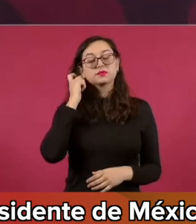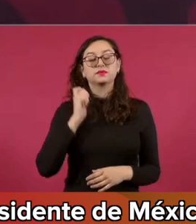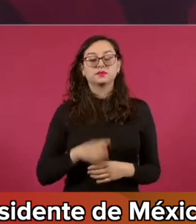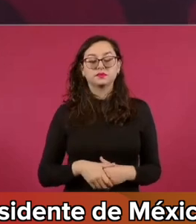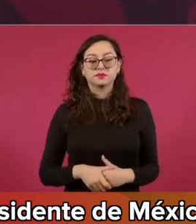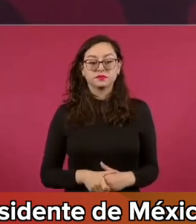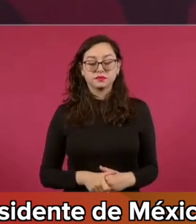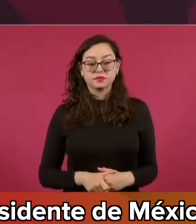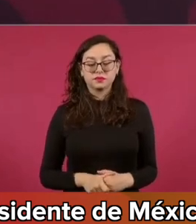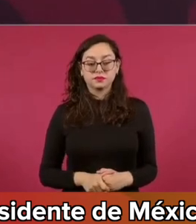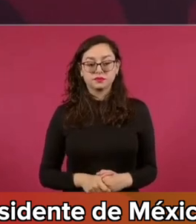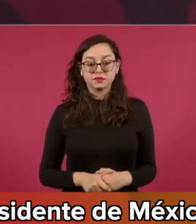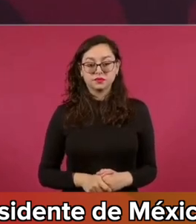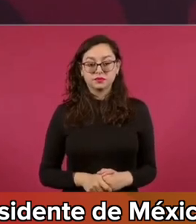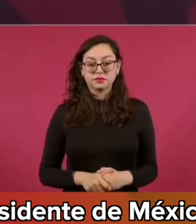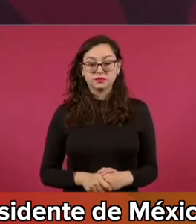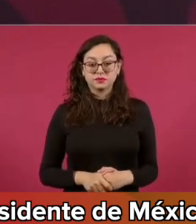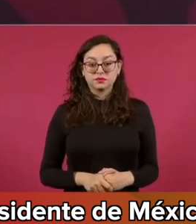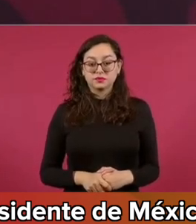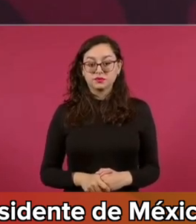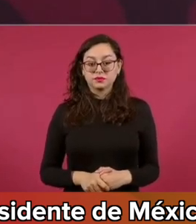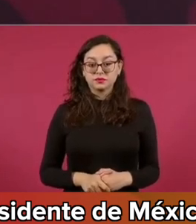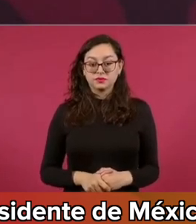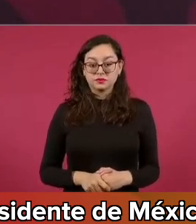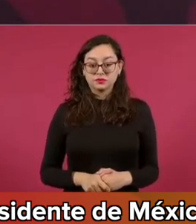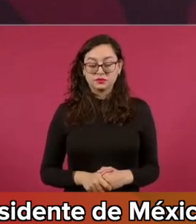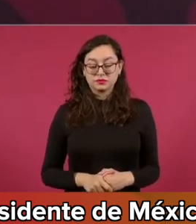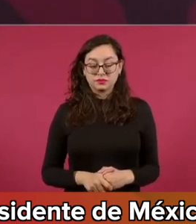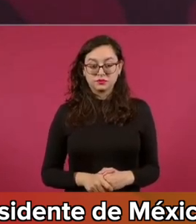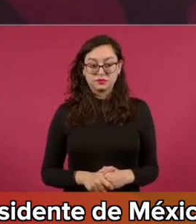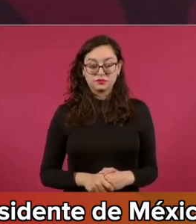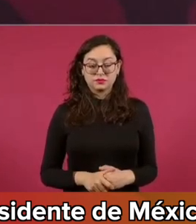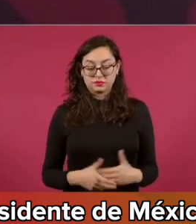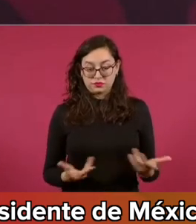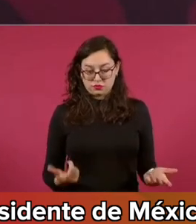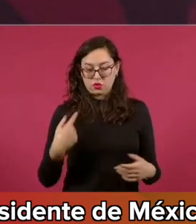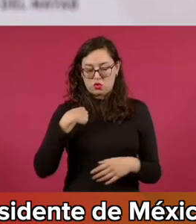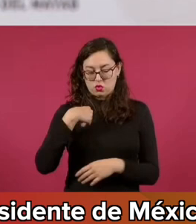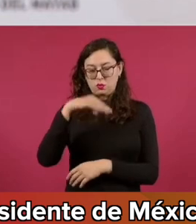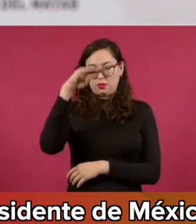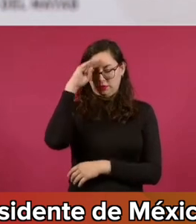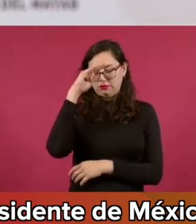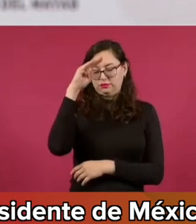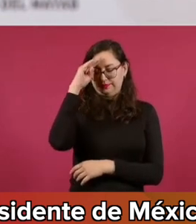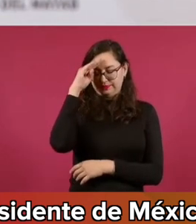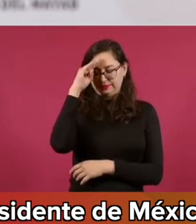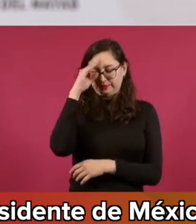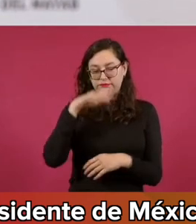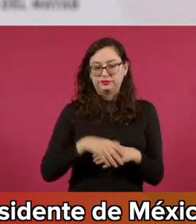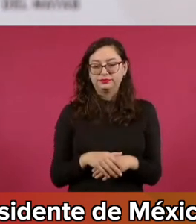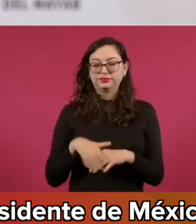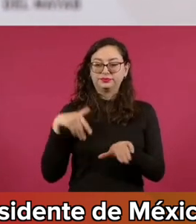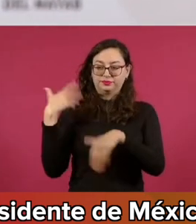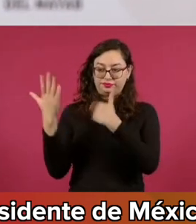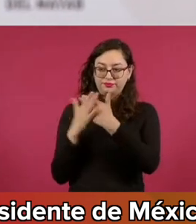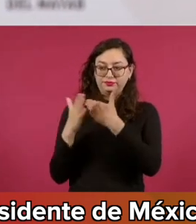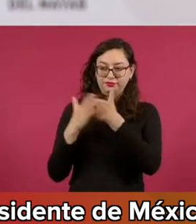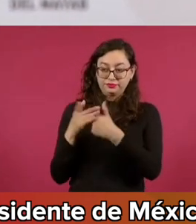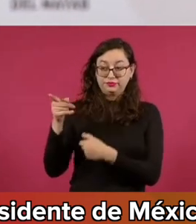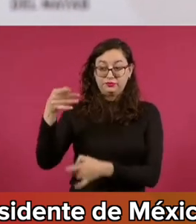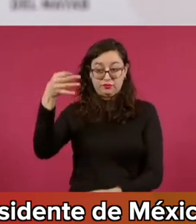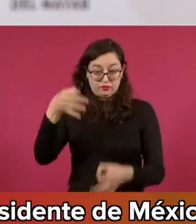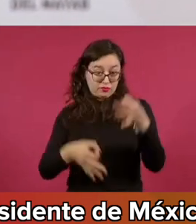exigiera. López Obrador utilizó la mañanera para acusar protección de los juzgadores hacia criminales. Fiel a su